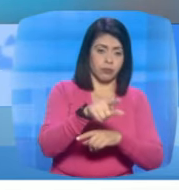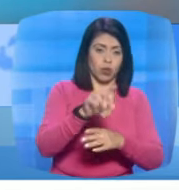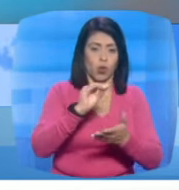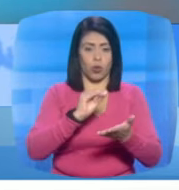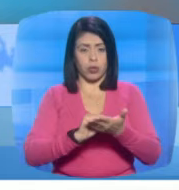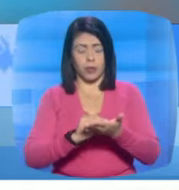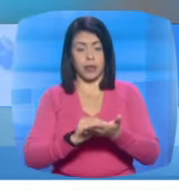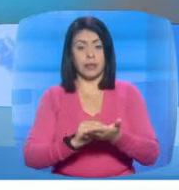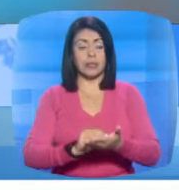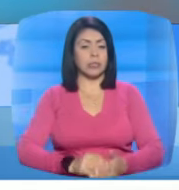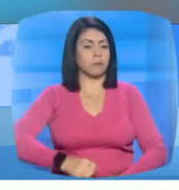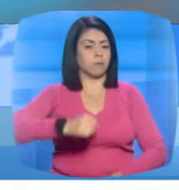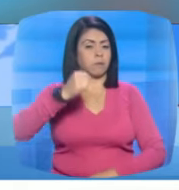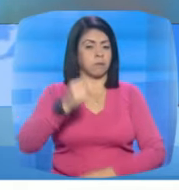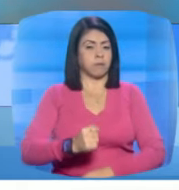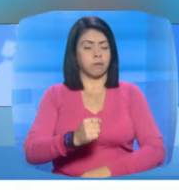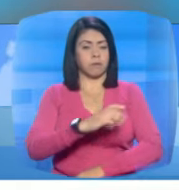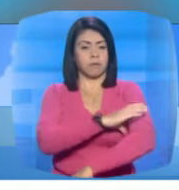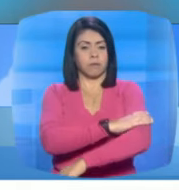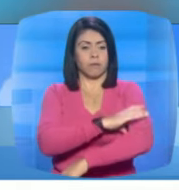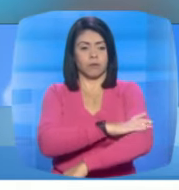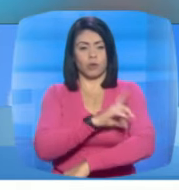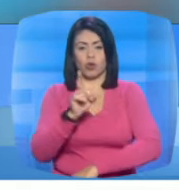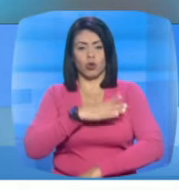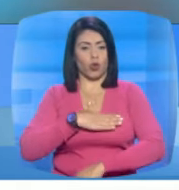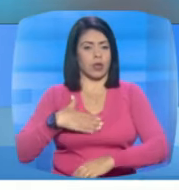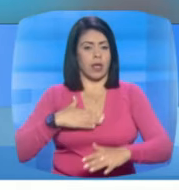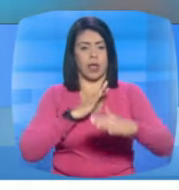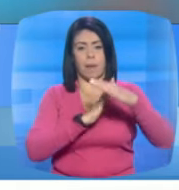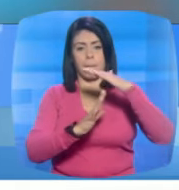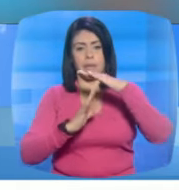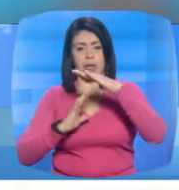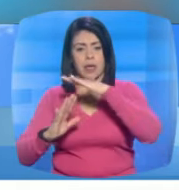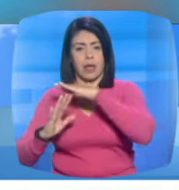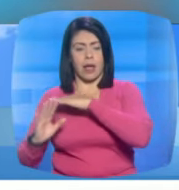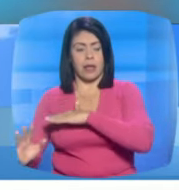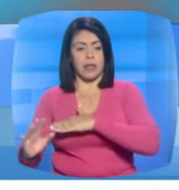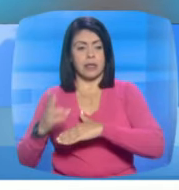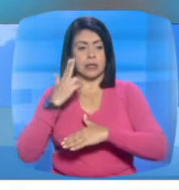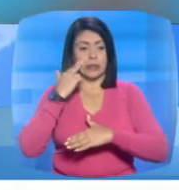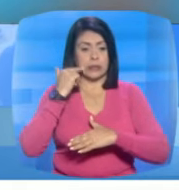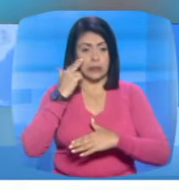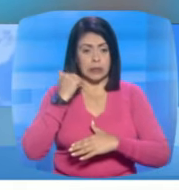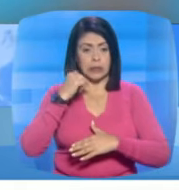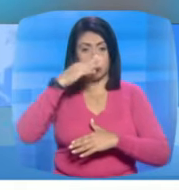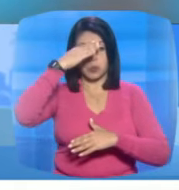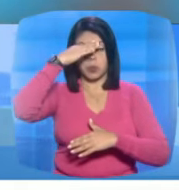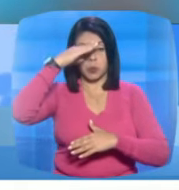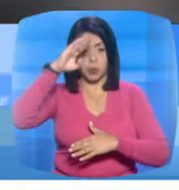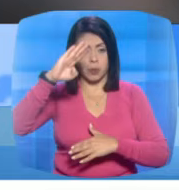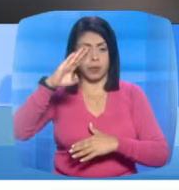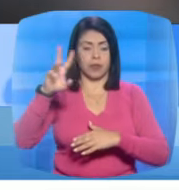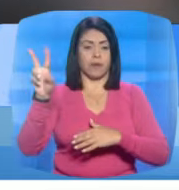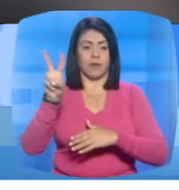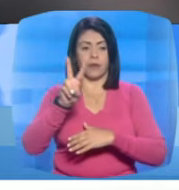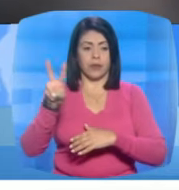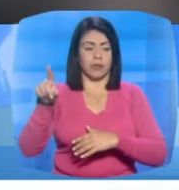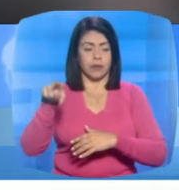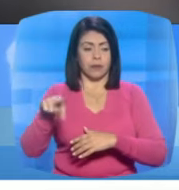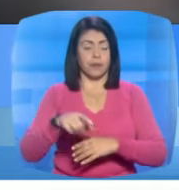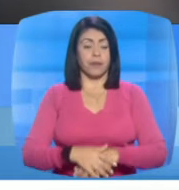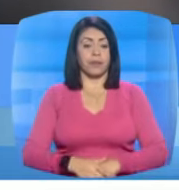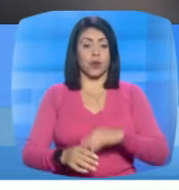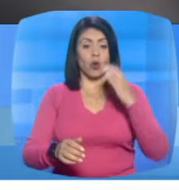vuelven fascistas porque no quieren esos migrantes, ni haitianos, ni cubanos, ni venezolanos,